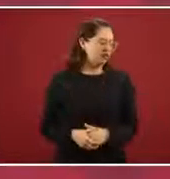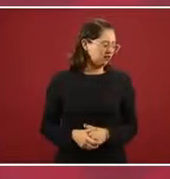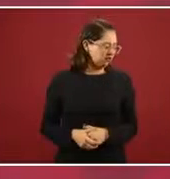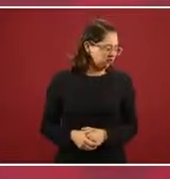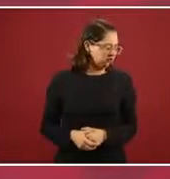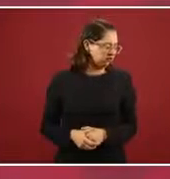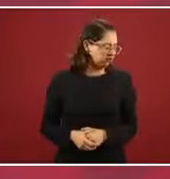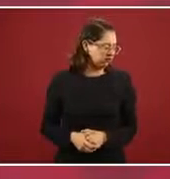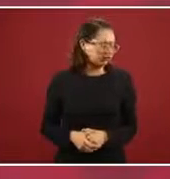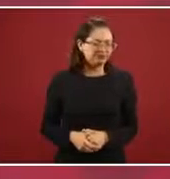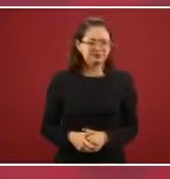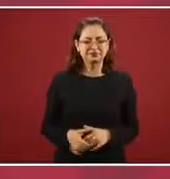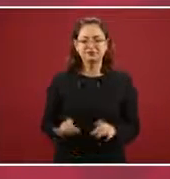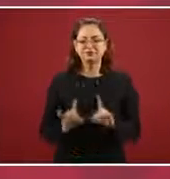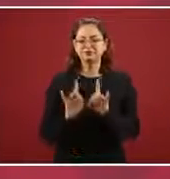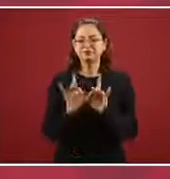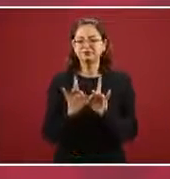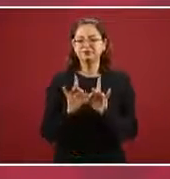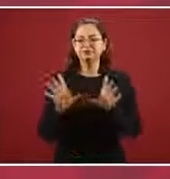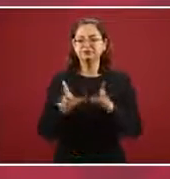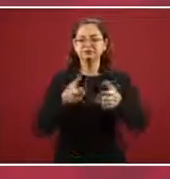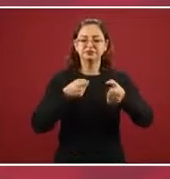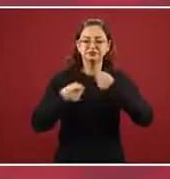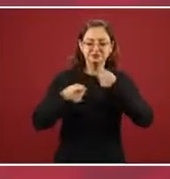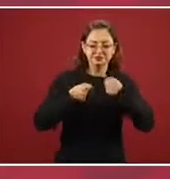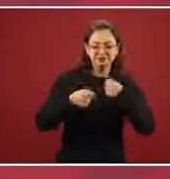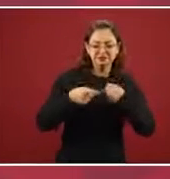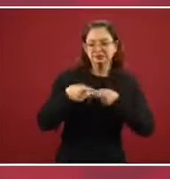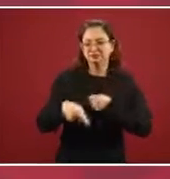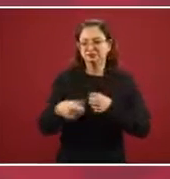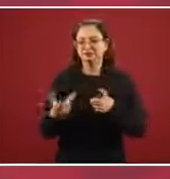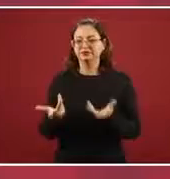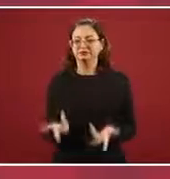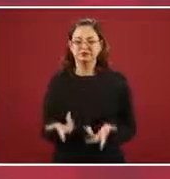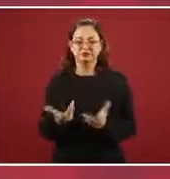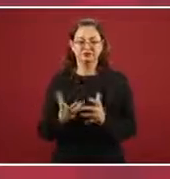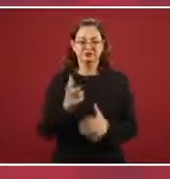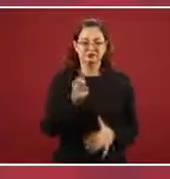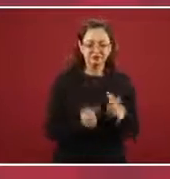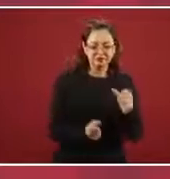periodistas, los que producen leche, los que hacen pan,